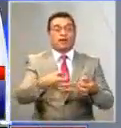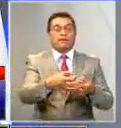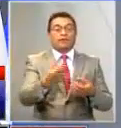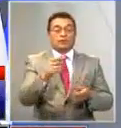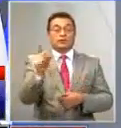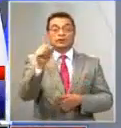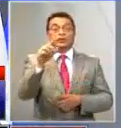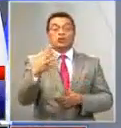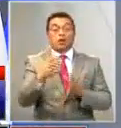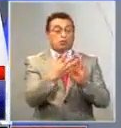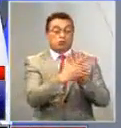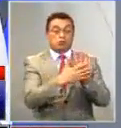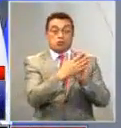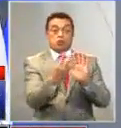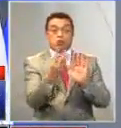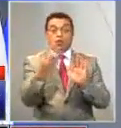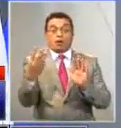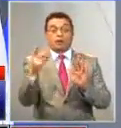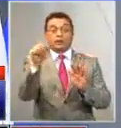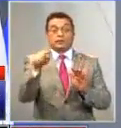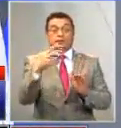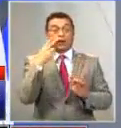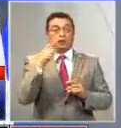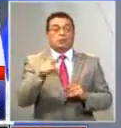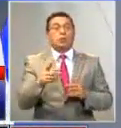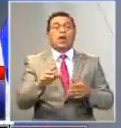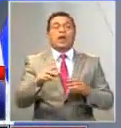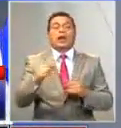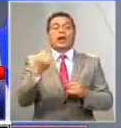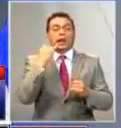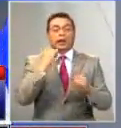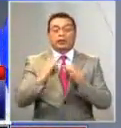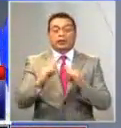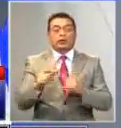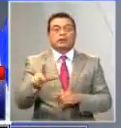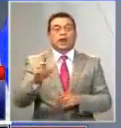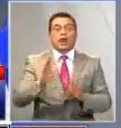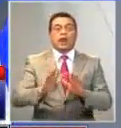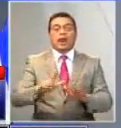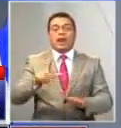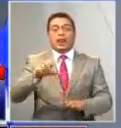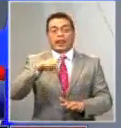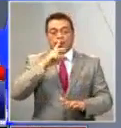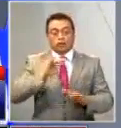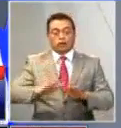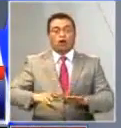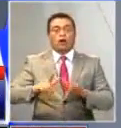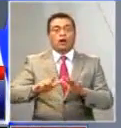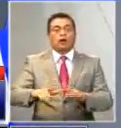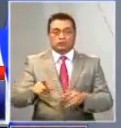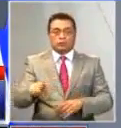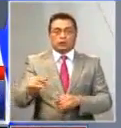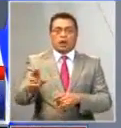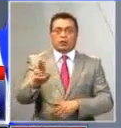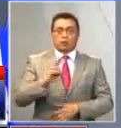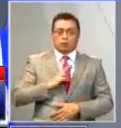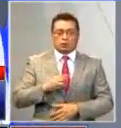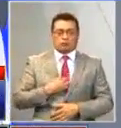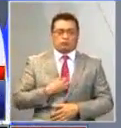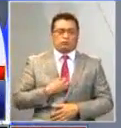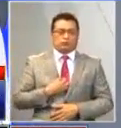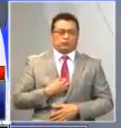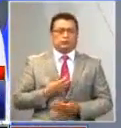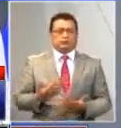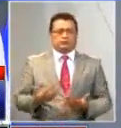Servicio de Impuestos Internos? Es que en internet era demasiado lento. Es una respuesta. Entonces, la verdad es que a mí es una respuesta que